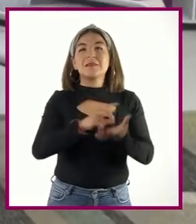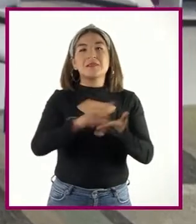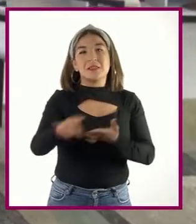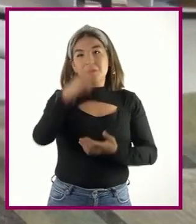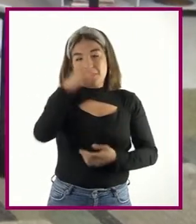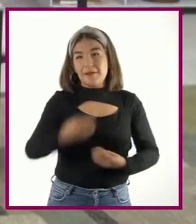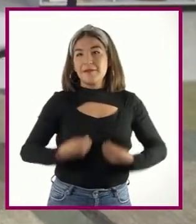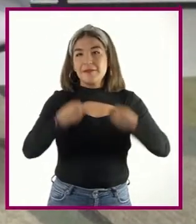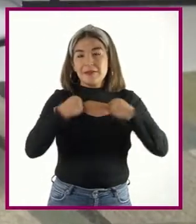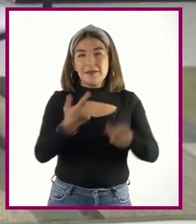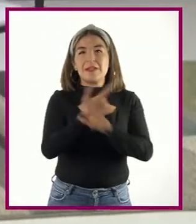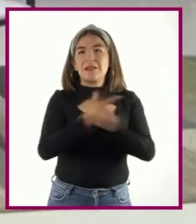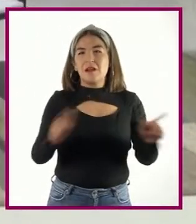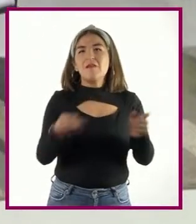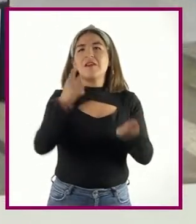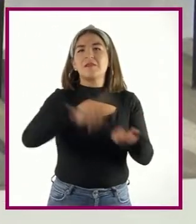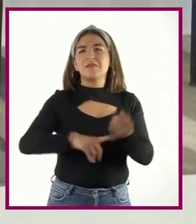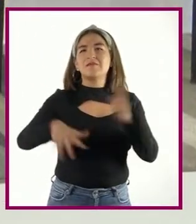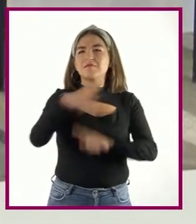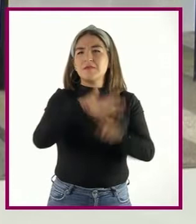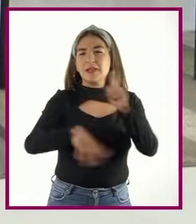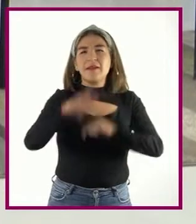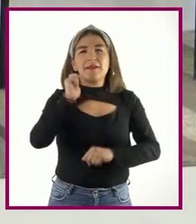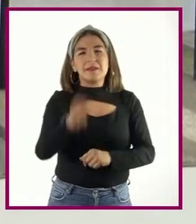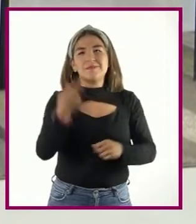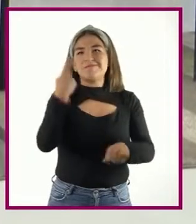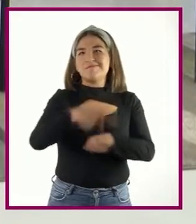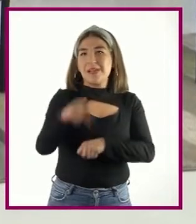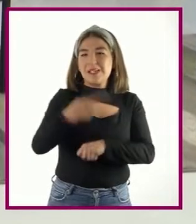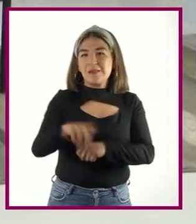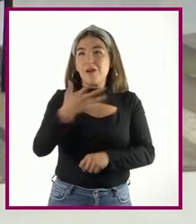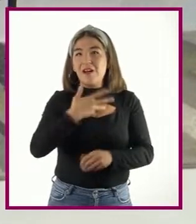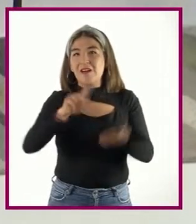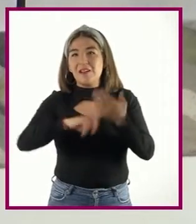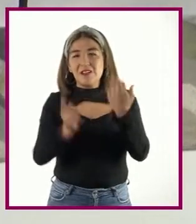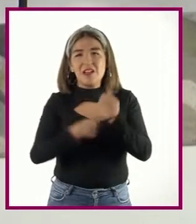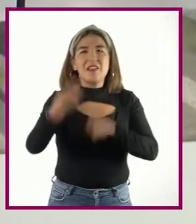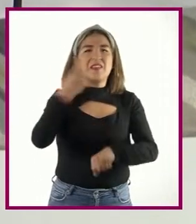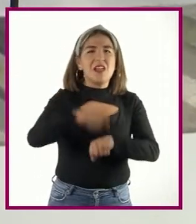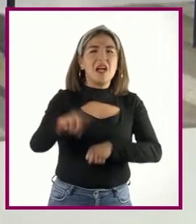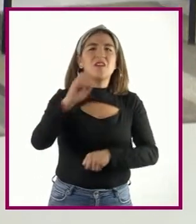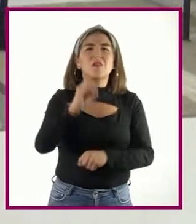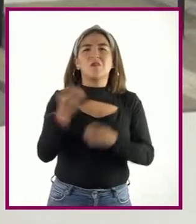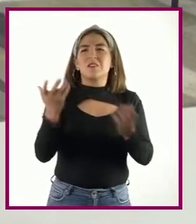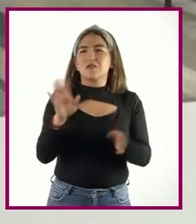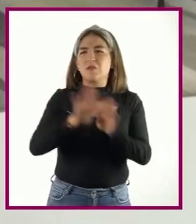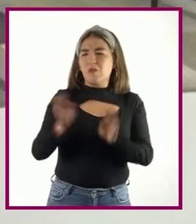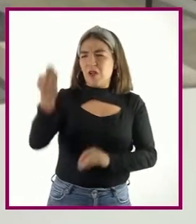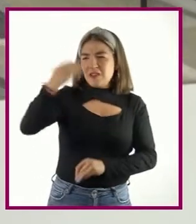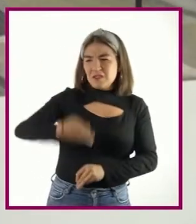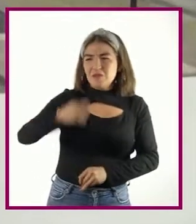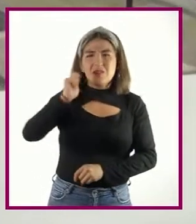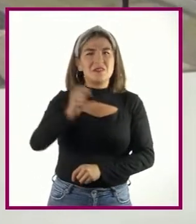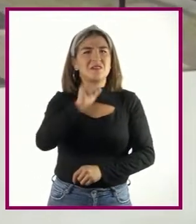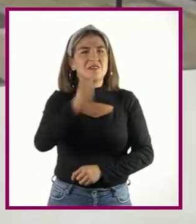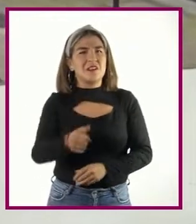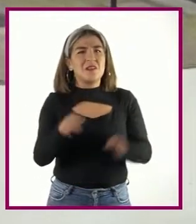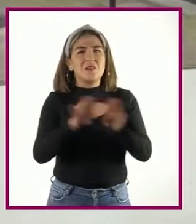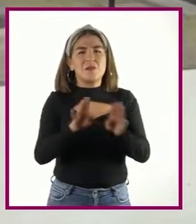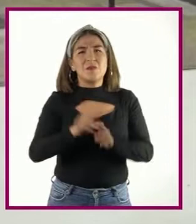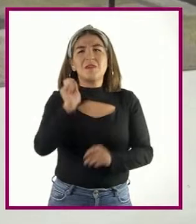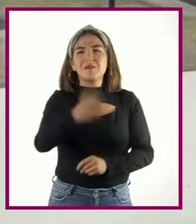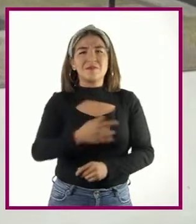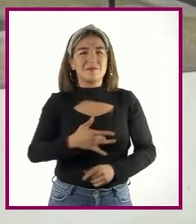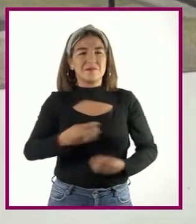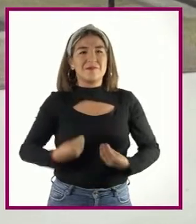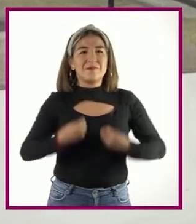vivir libre y exentos o exentas de peligros, daños o riesgos no permitidos que puedan afectar nuestra